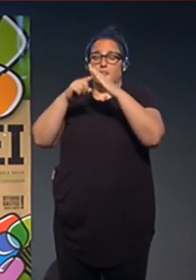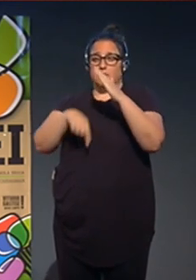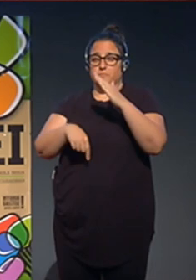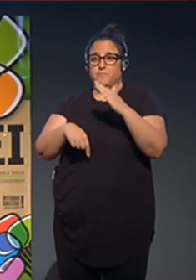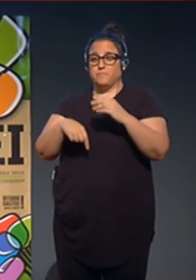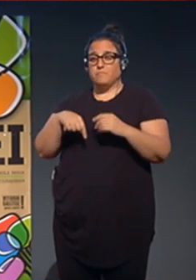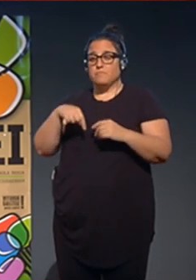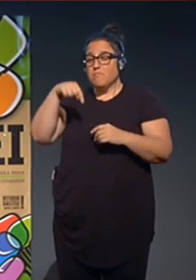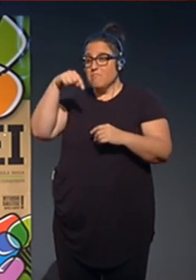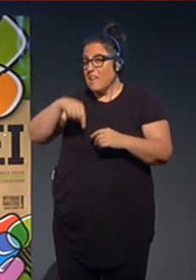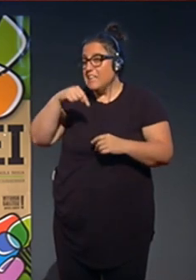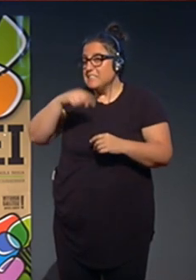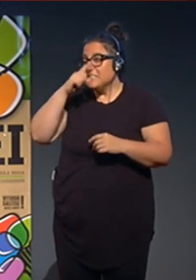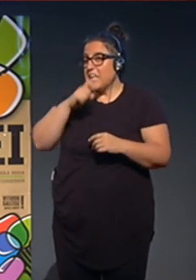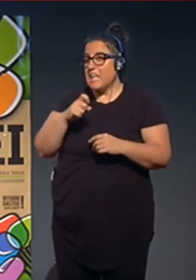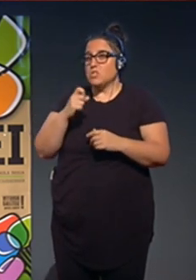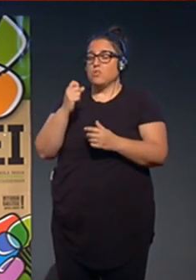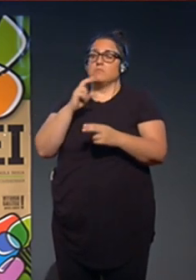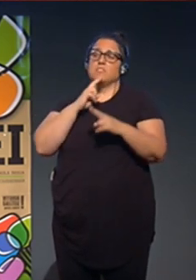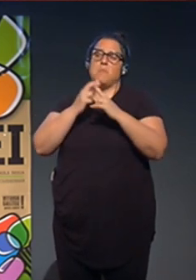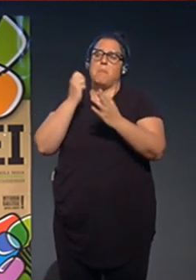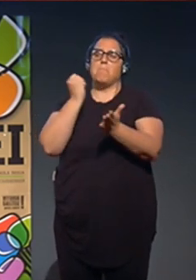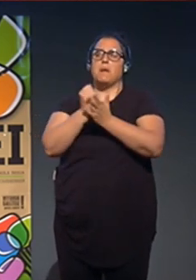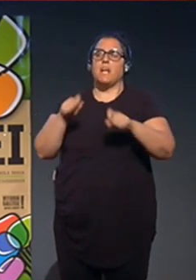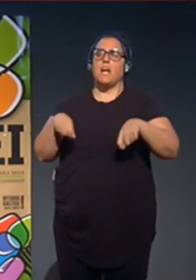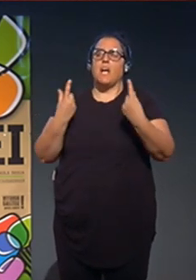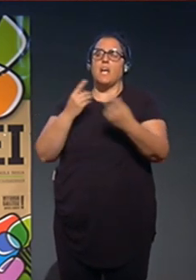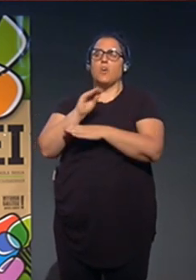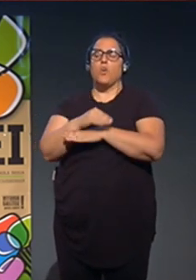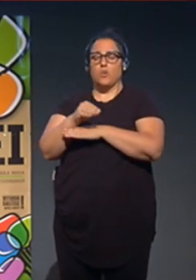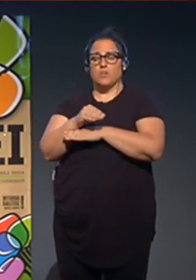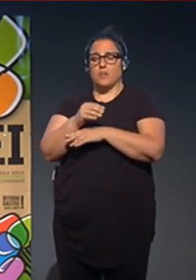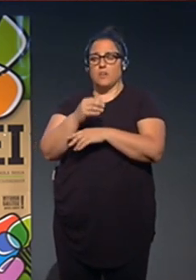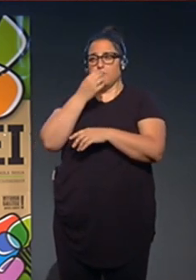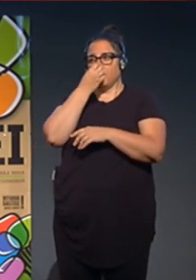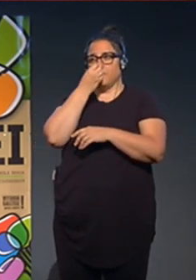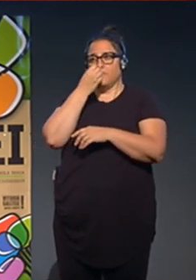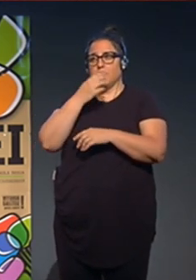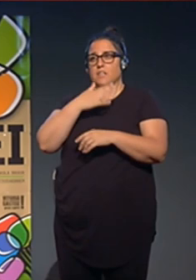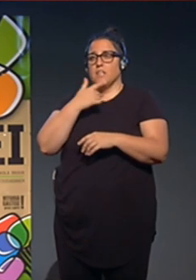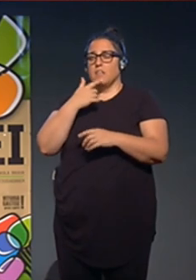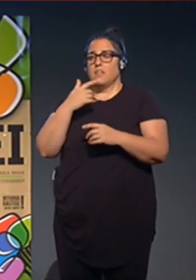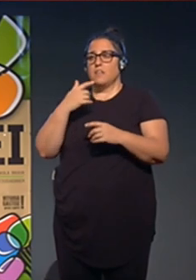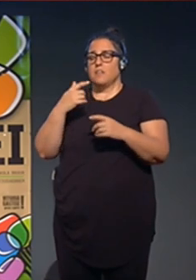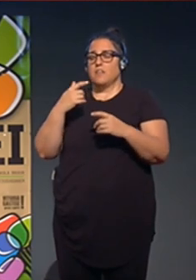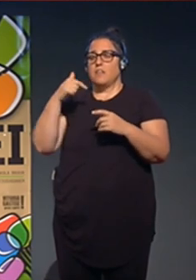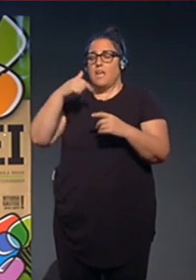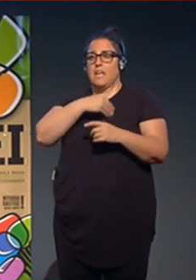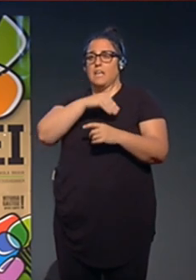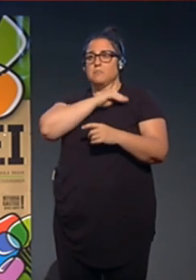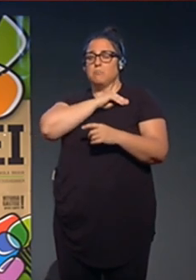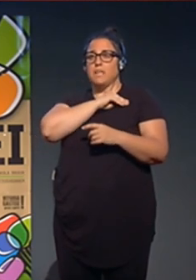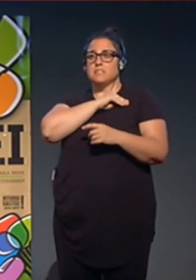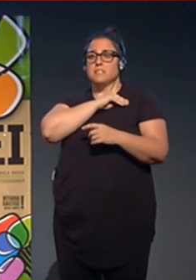que es es un poco lo que eh En qué en qué momento hemos gastado en España